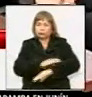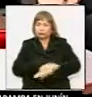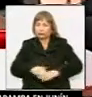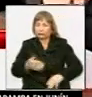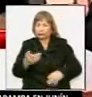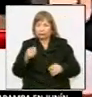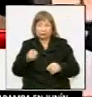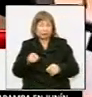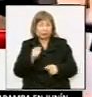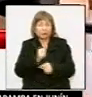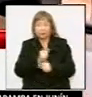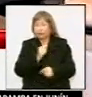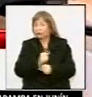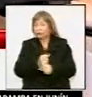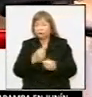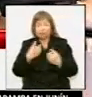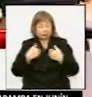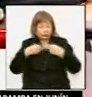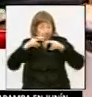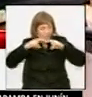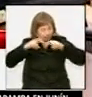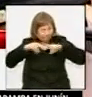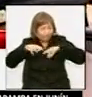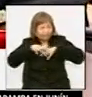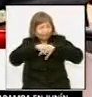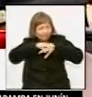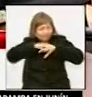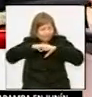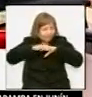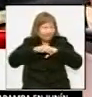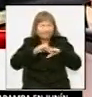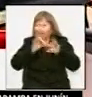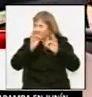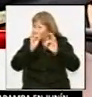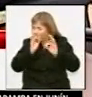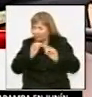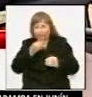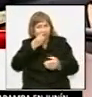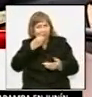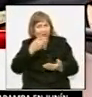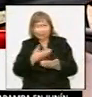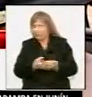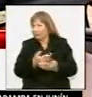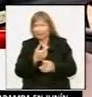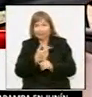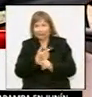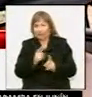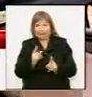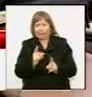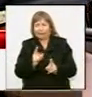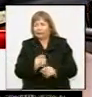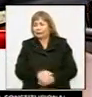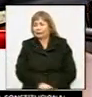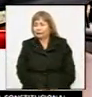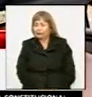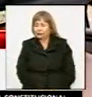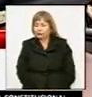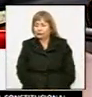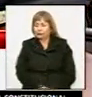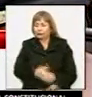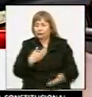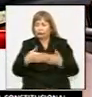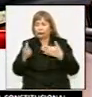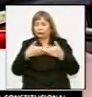este trabajo, presidente, tenemos que analizarlo muy bien. Nadie está libre, presidente,